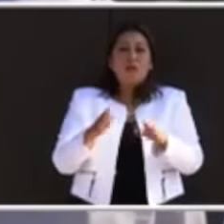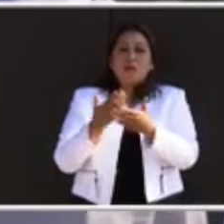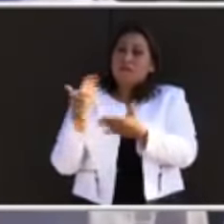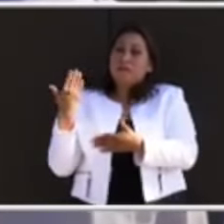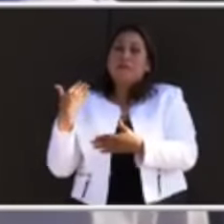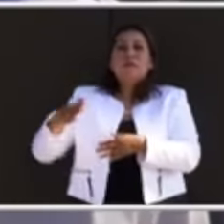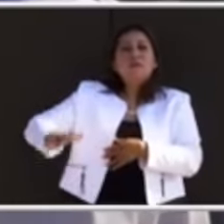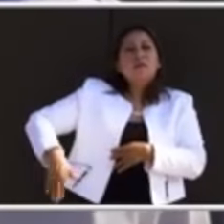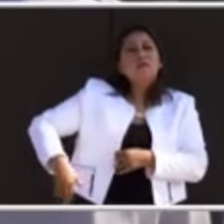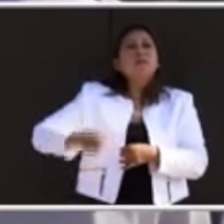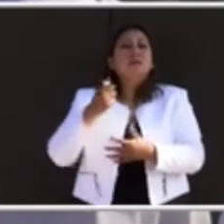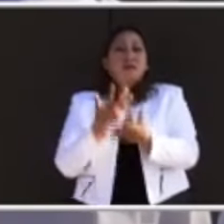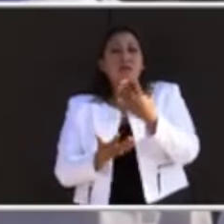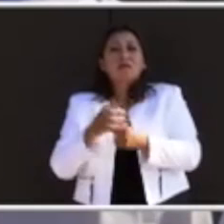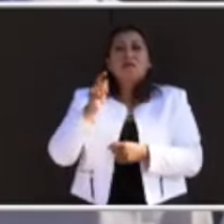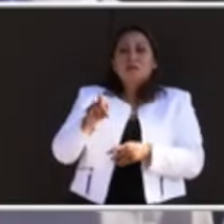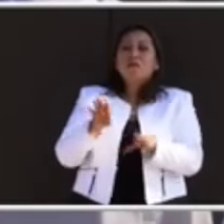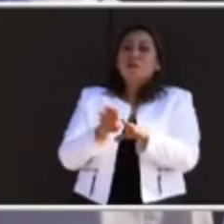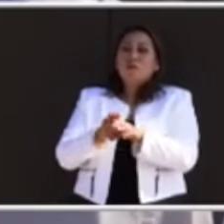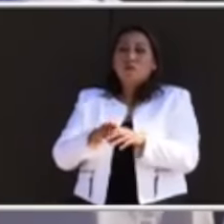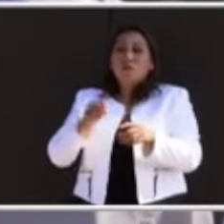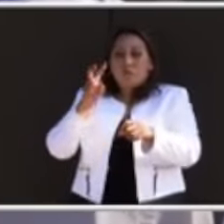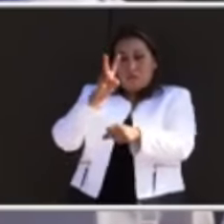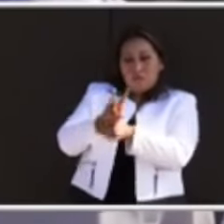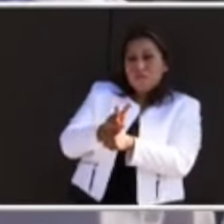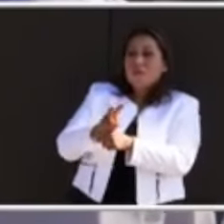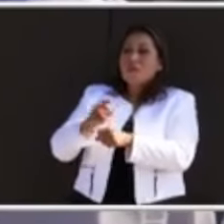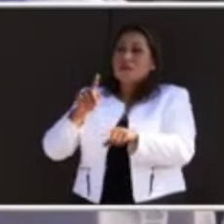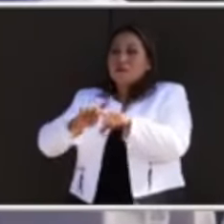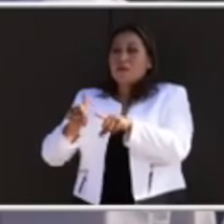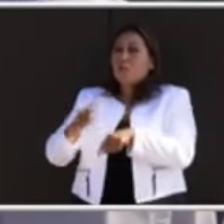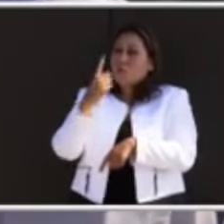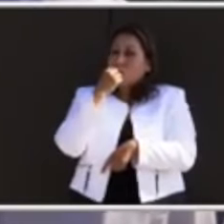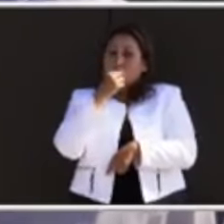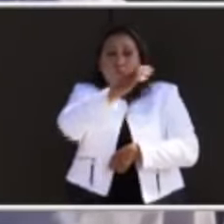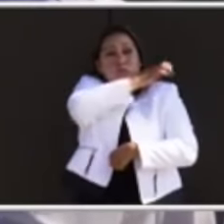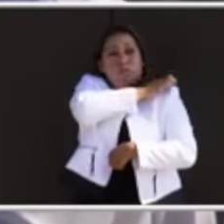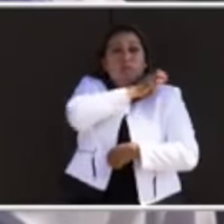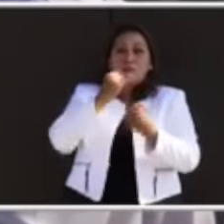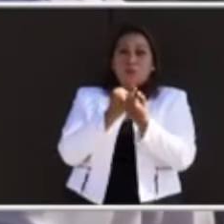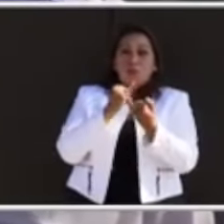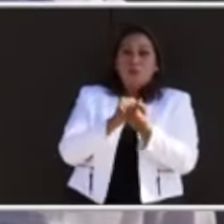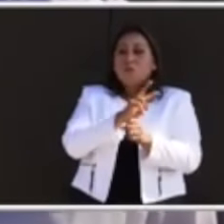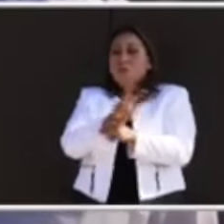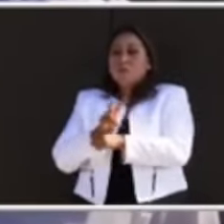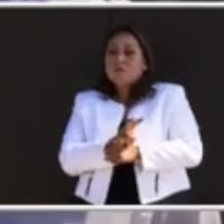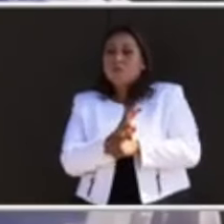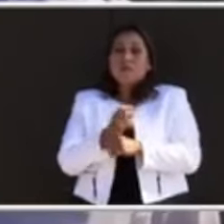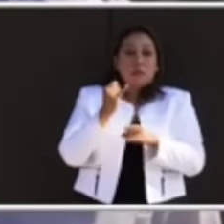y Transporte del Gobierno del Estado y coordinador de la Policía Intermunicipal Veracruz-Boca del Río.